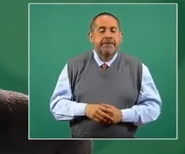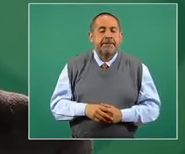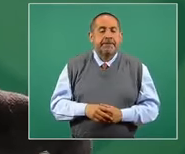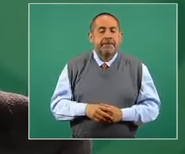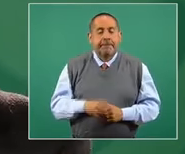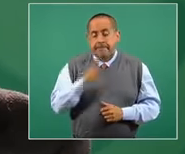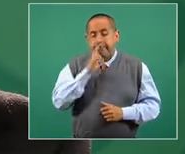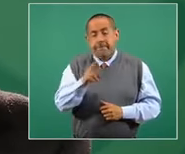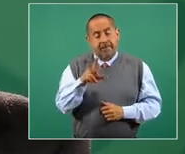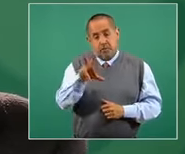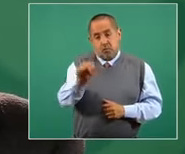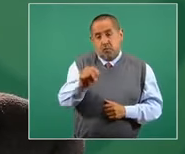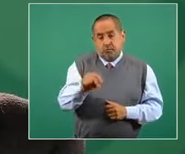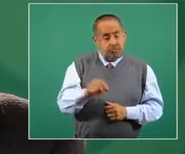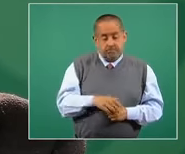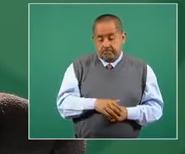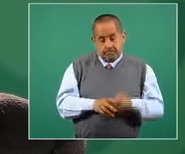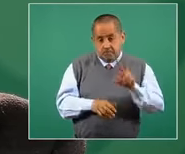La respuesta directa es no.